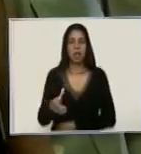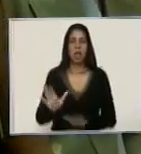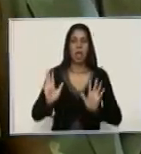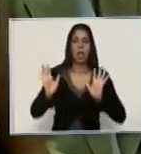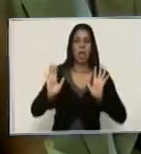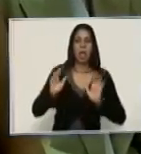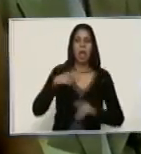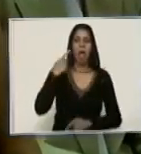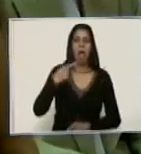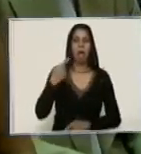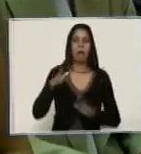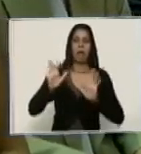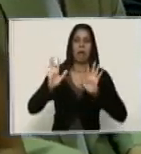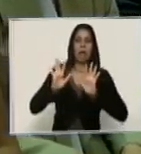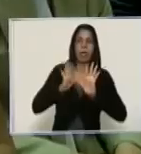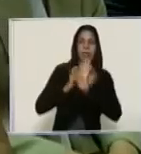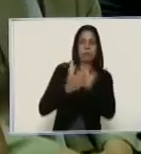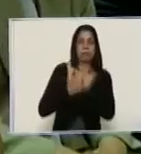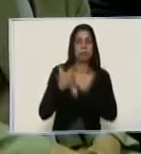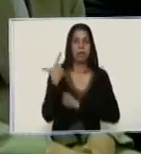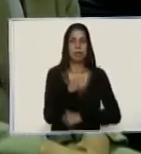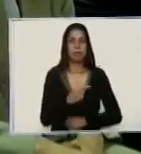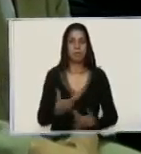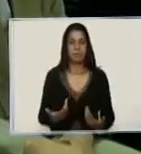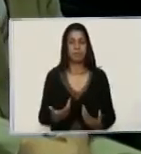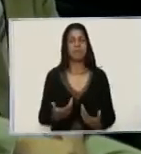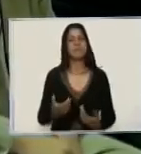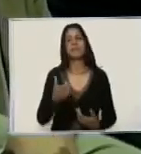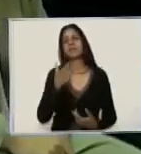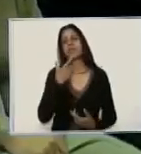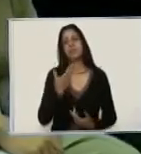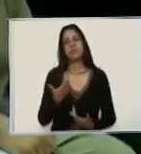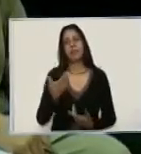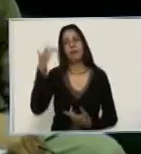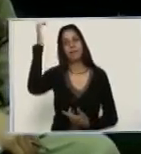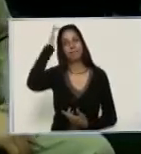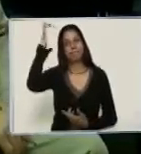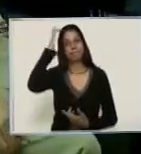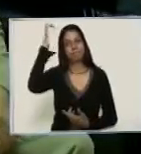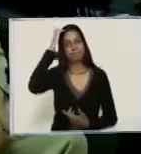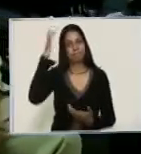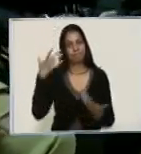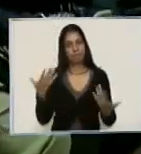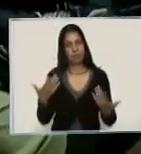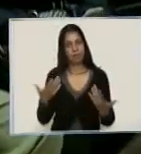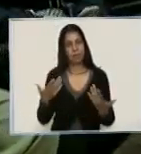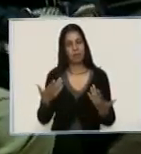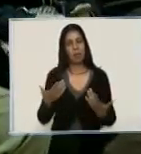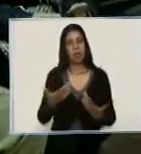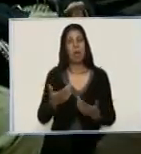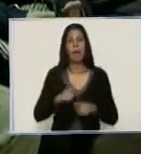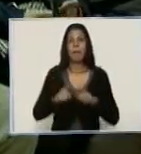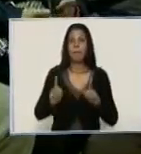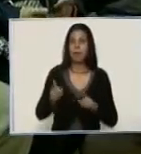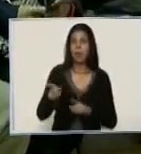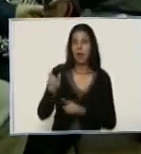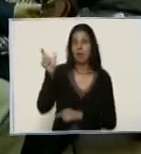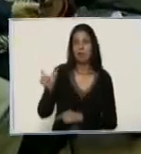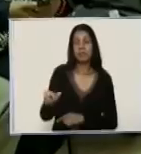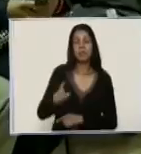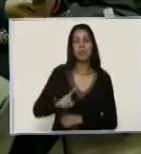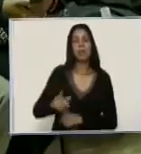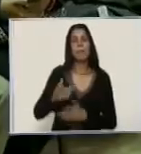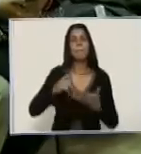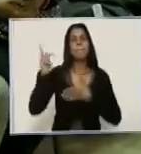normalmente se esconden detrás de aquello que es un, dice él que es un demócrata, ¿no? Su cobardía. Pero es que detrás de eso tiene que haber otro